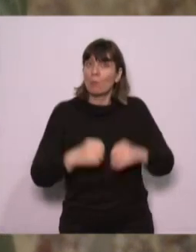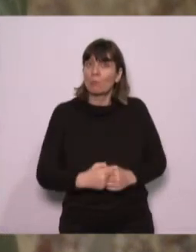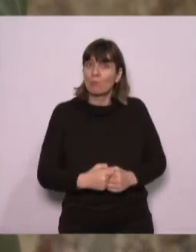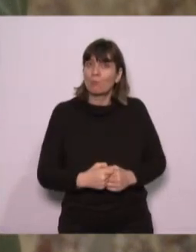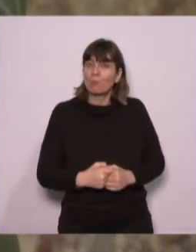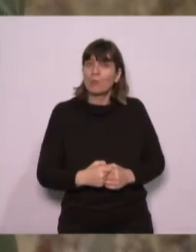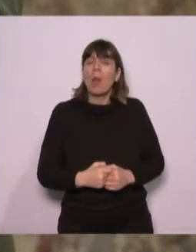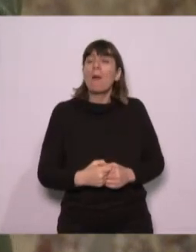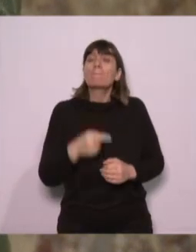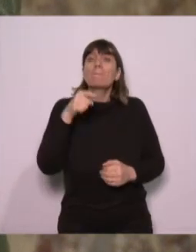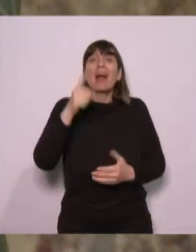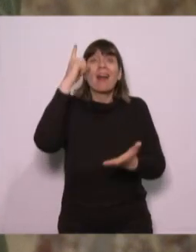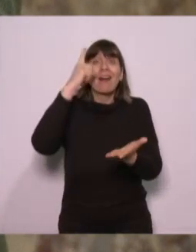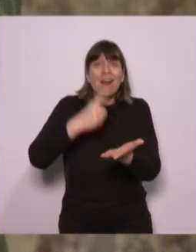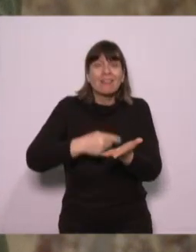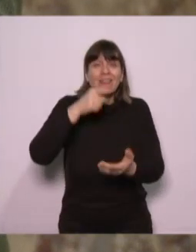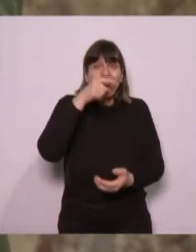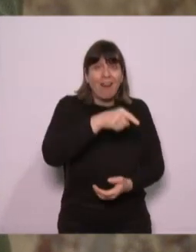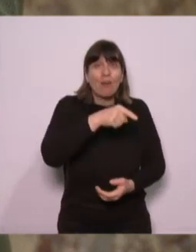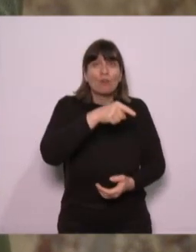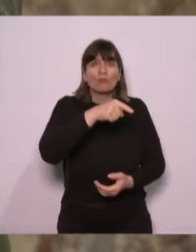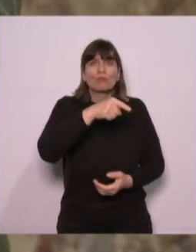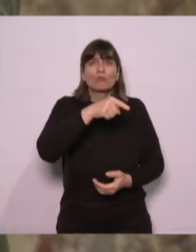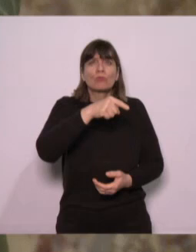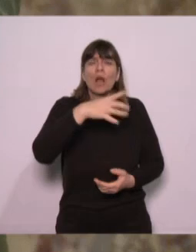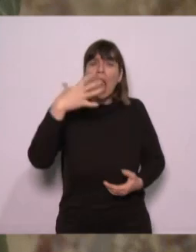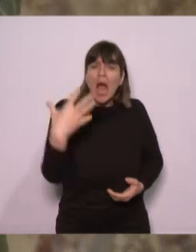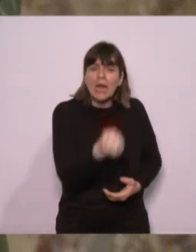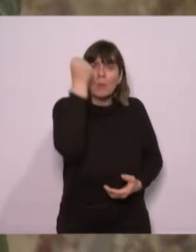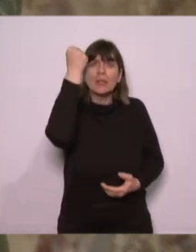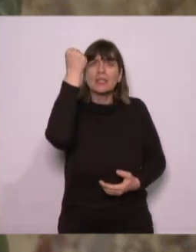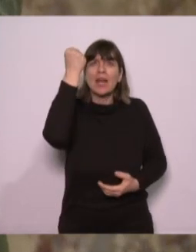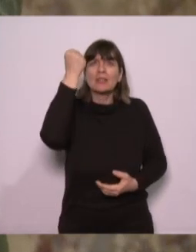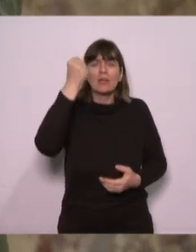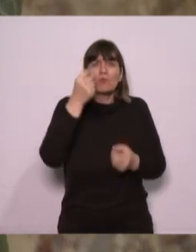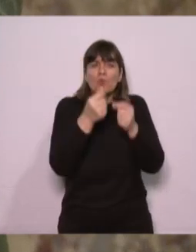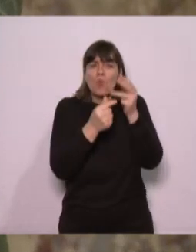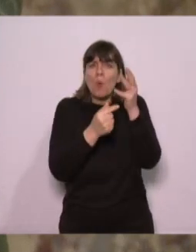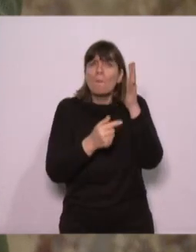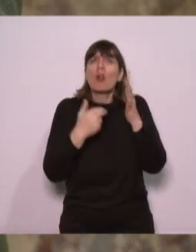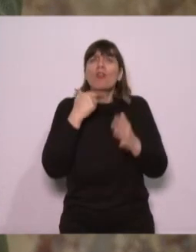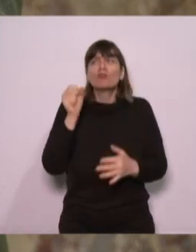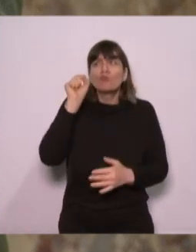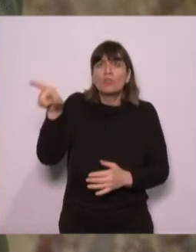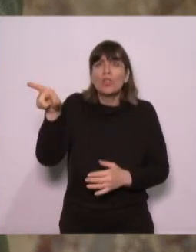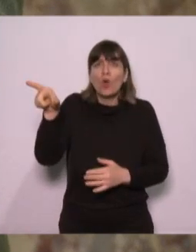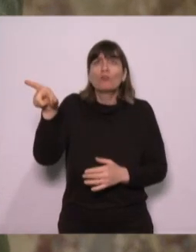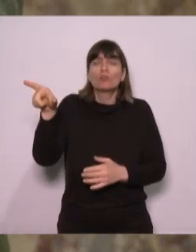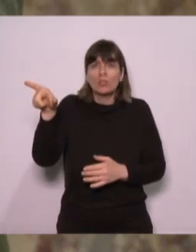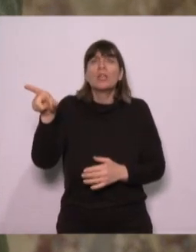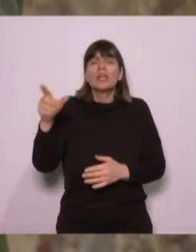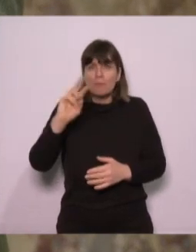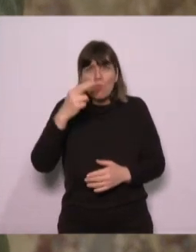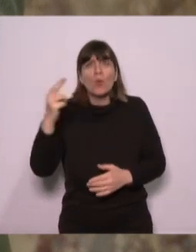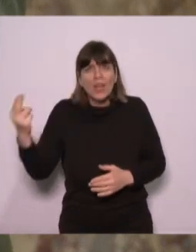salvó. Para castigarlos, tú les arrebataste un gran número de sus hijos y